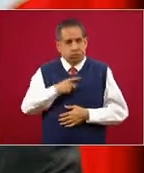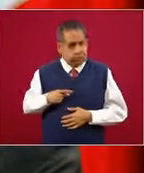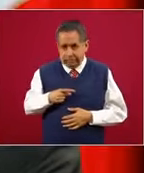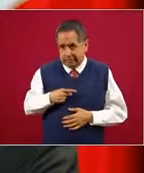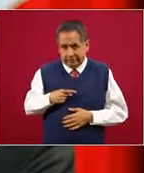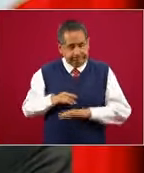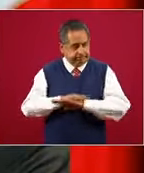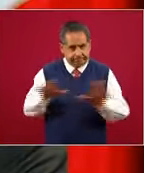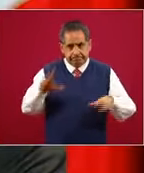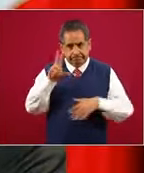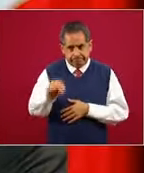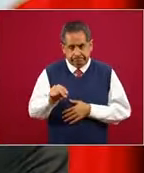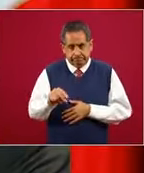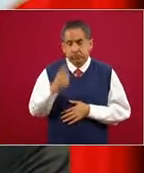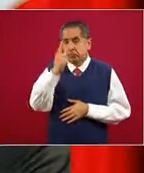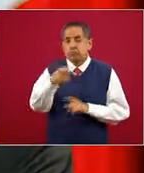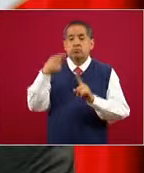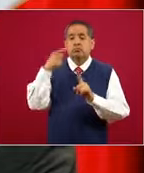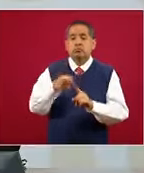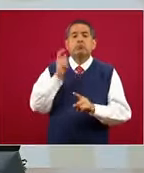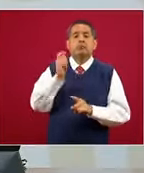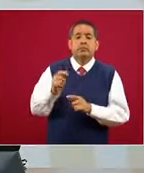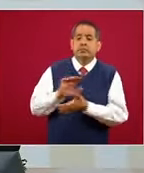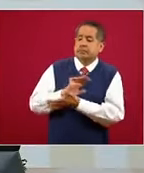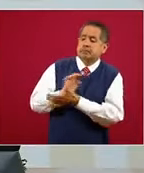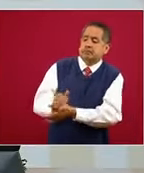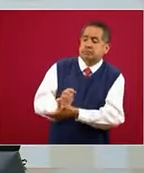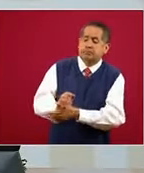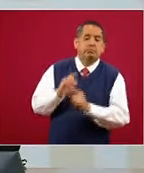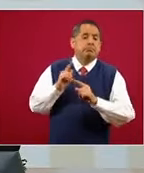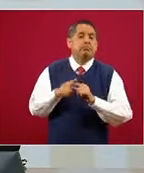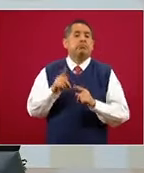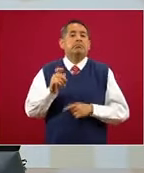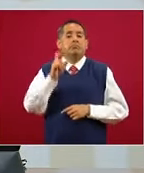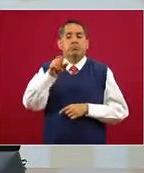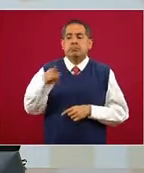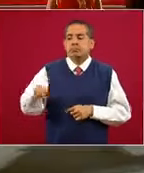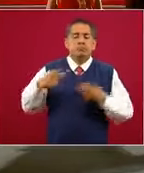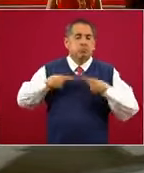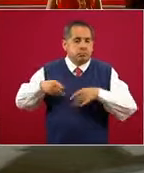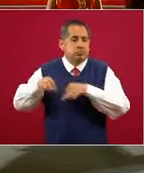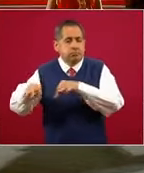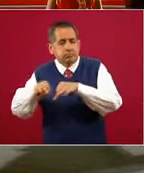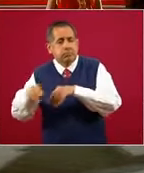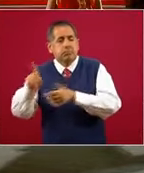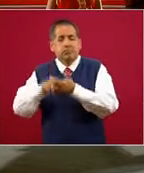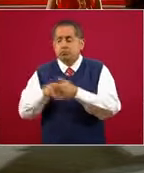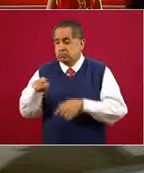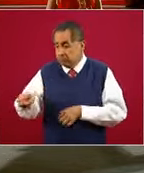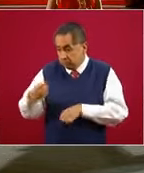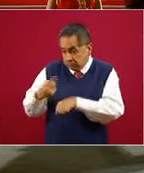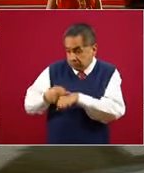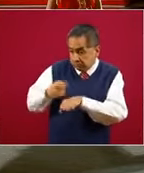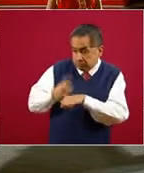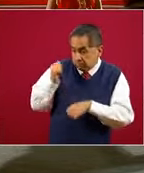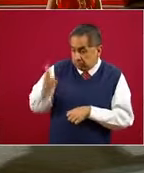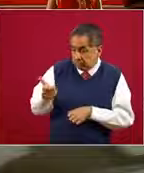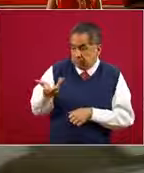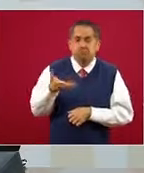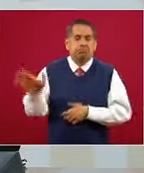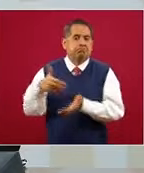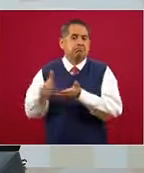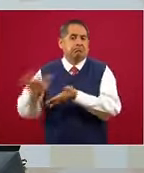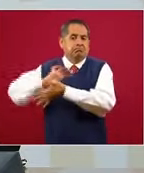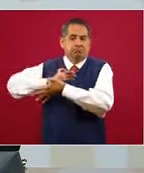en general, pero una de ellas podría ser que se discrimine a una trabajadora o un trabajador por tener una condición de